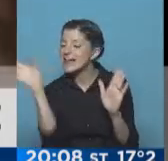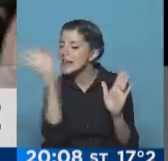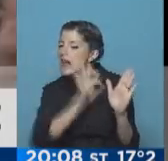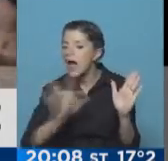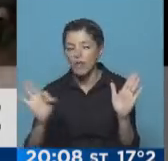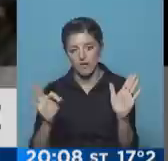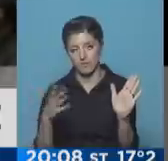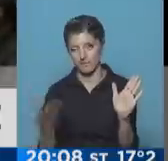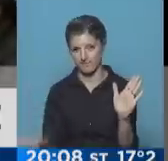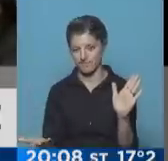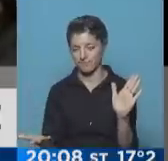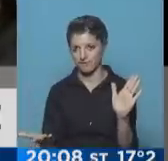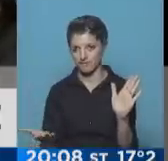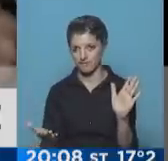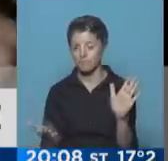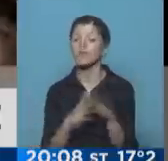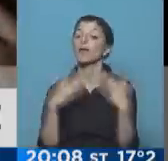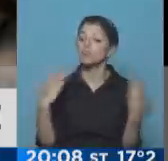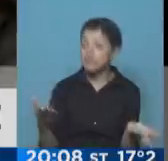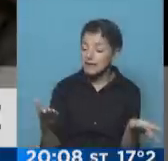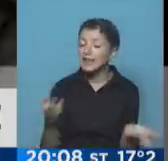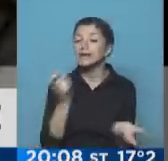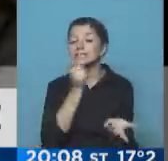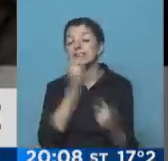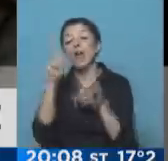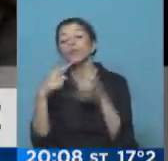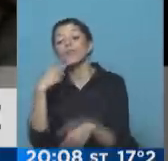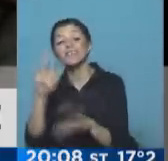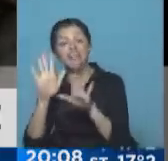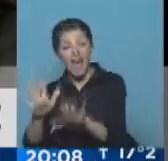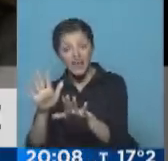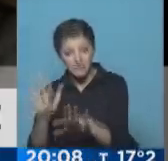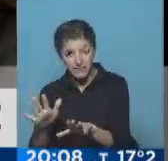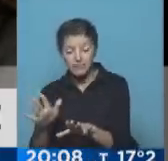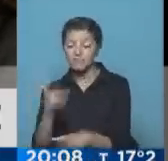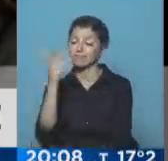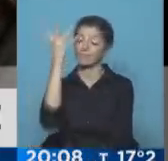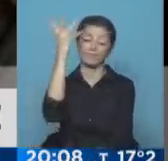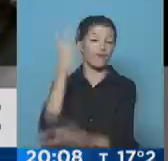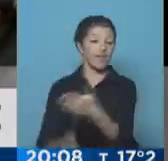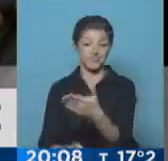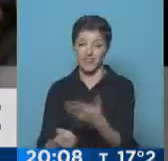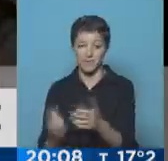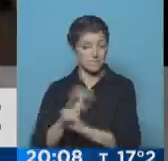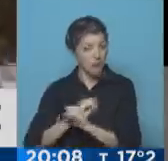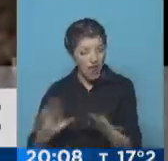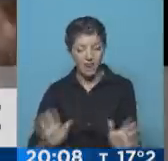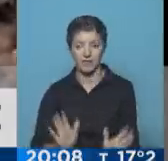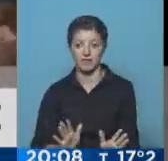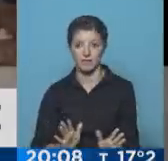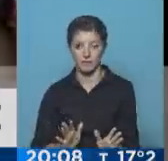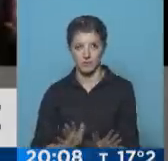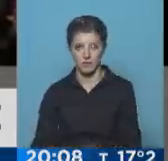eso evidentemente el que dice, afirma eso, está en un error muy, muy serio.